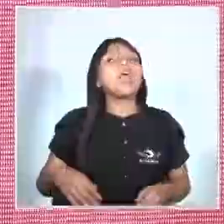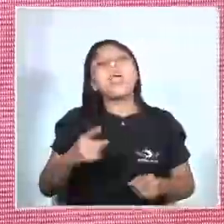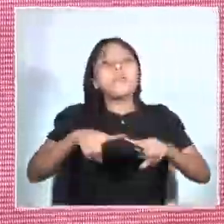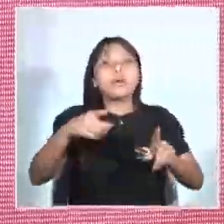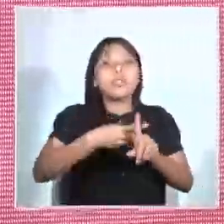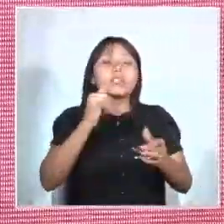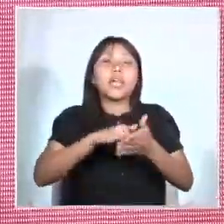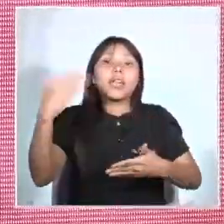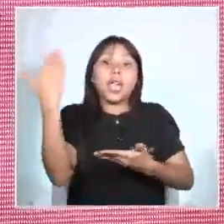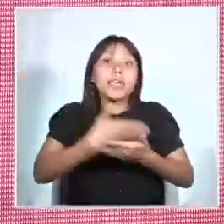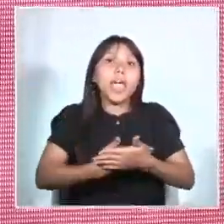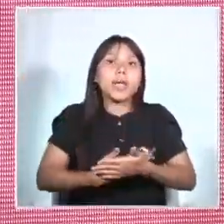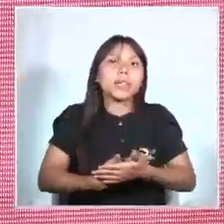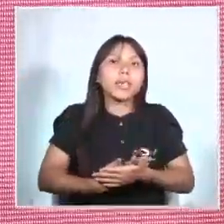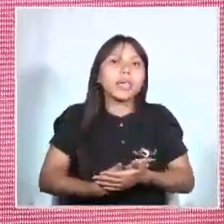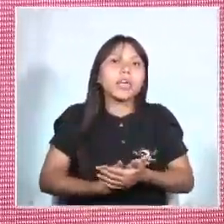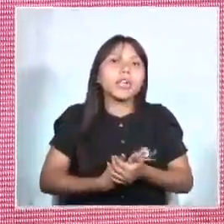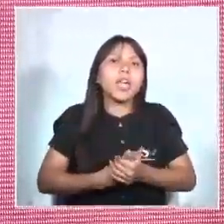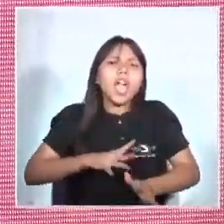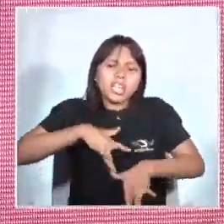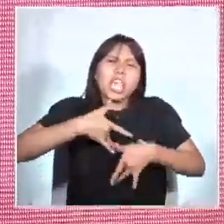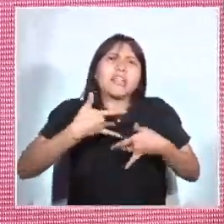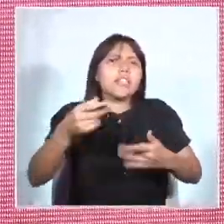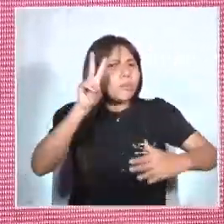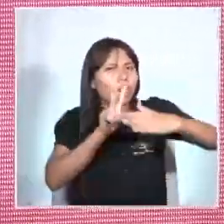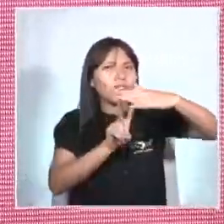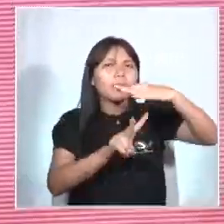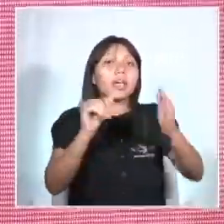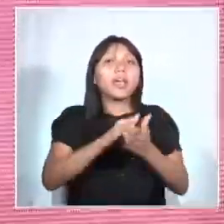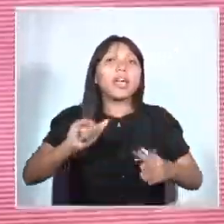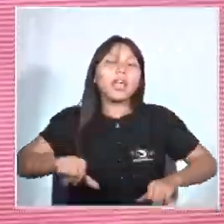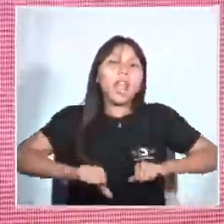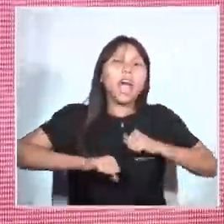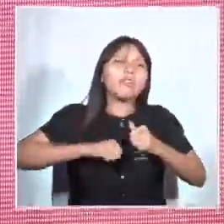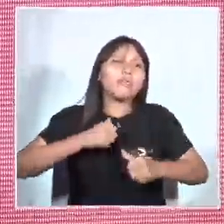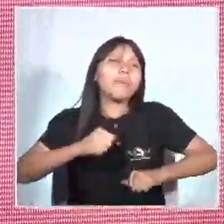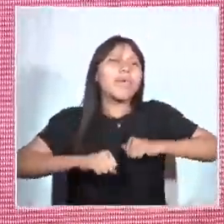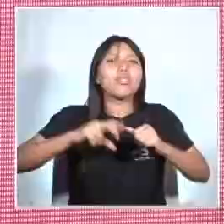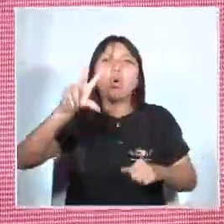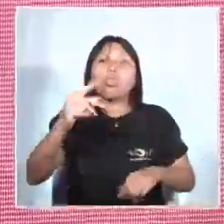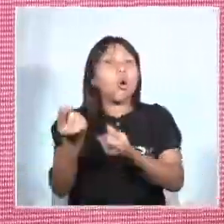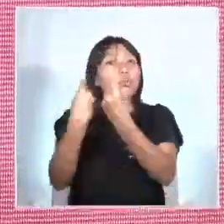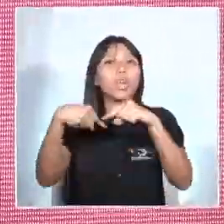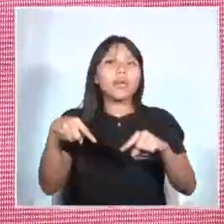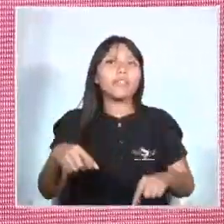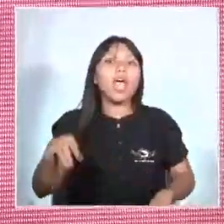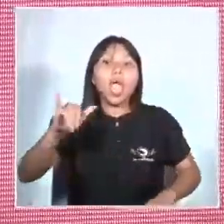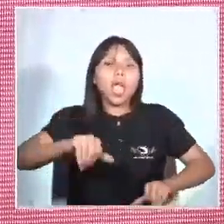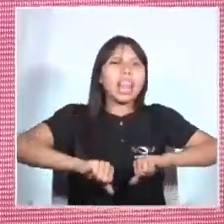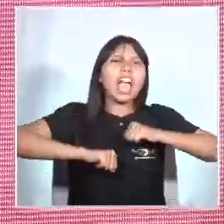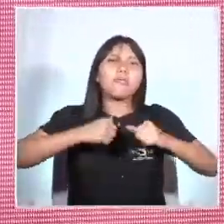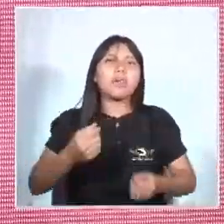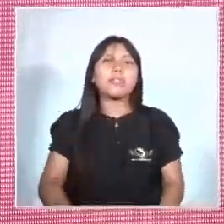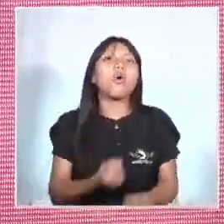jueves, percibí proféticamente que el avivamiento no viene. El avivamiento